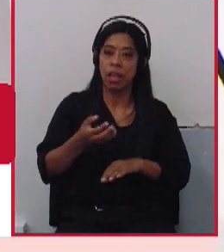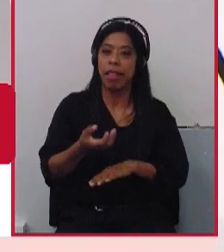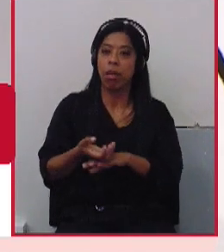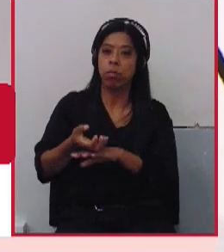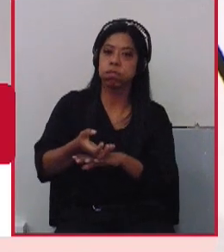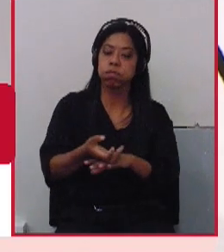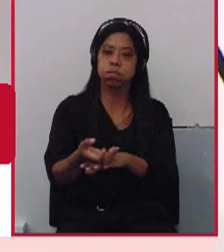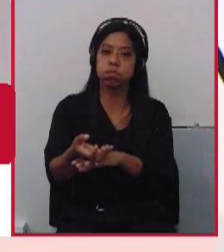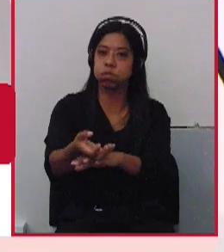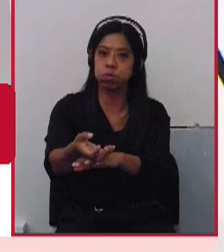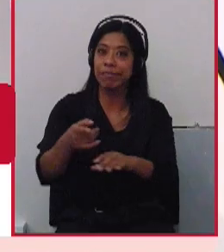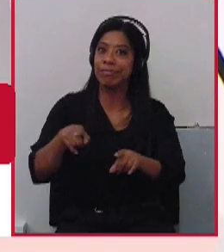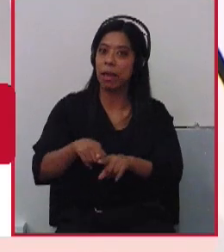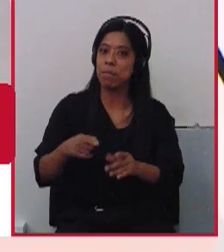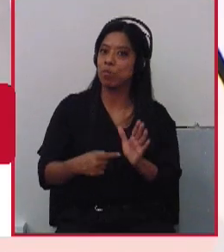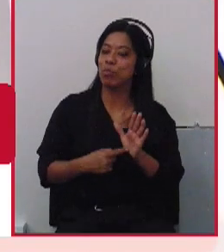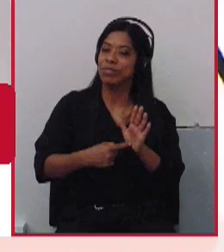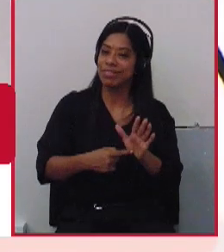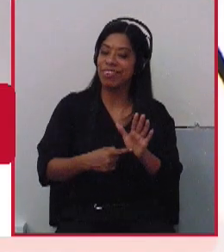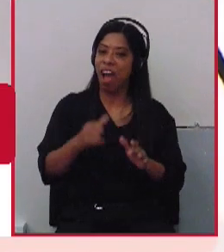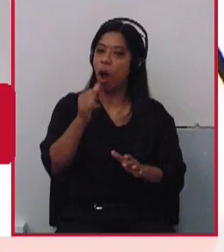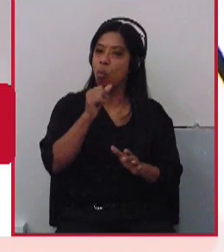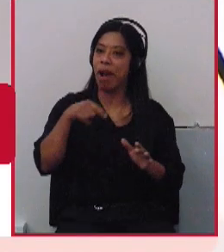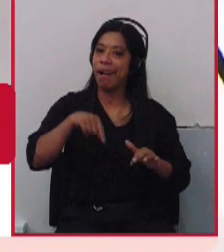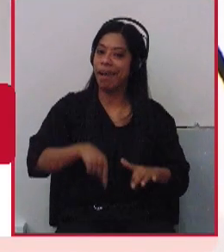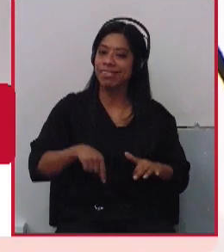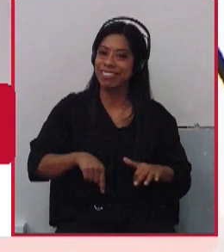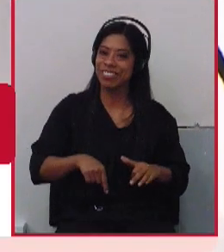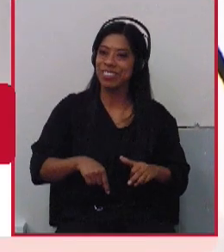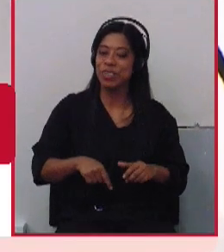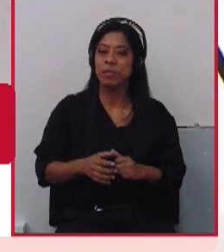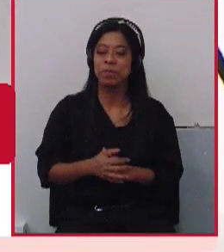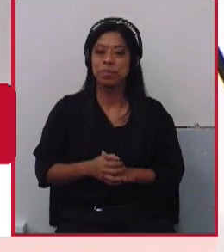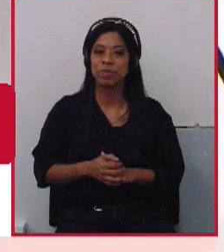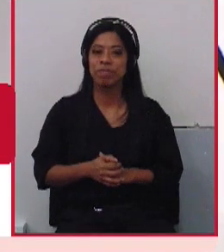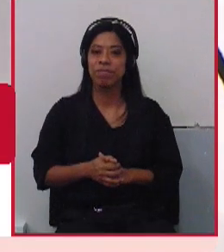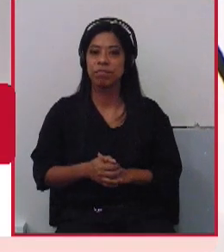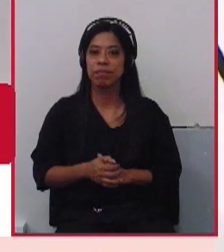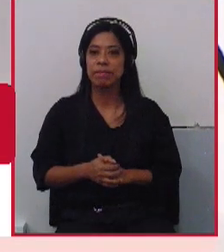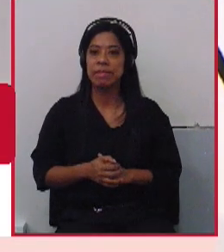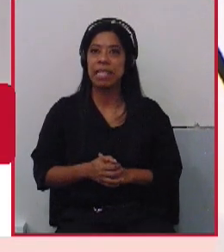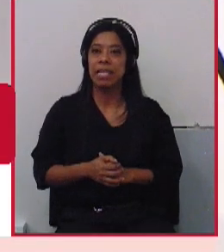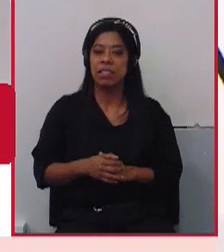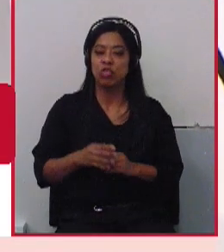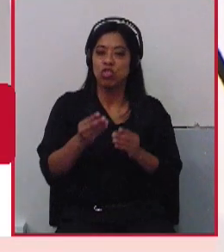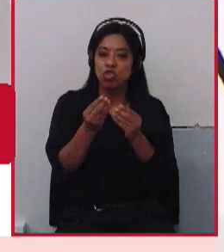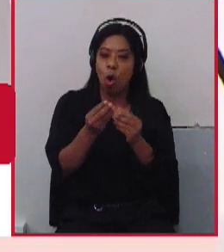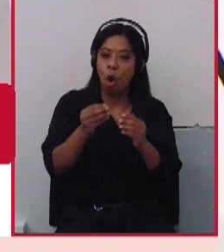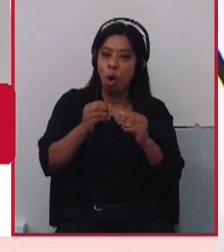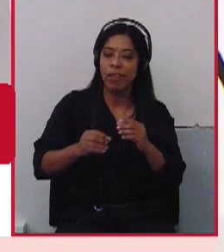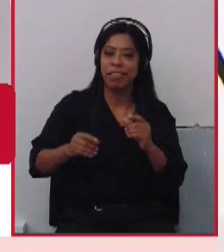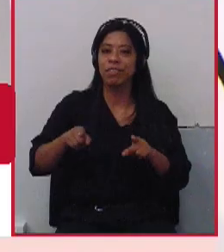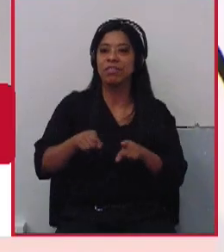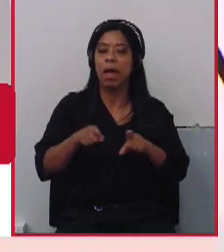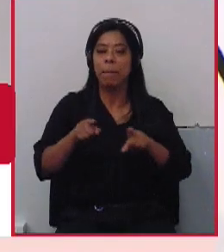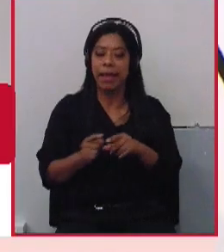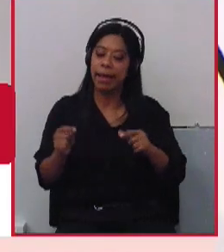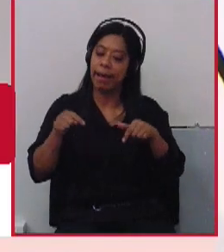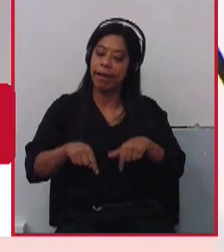también mostró que el agua estaba con ciertos grados de sólidos y presencia